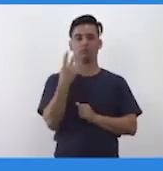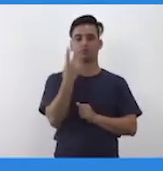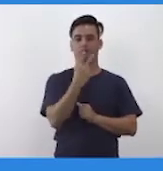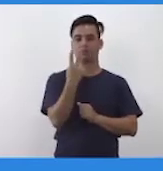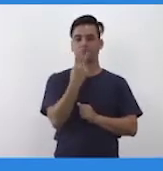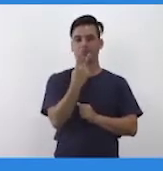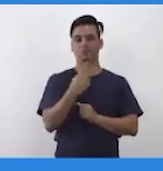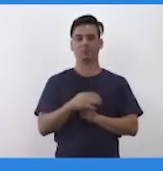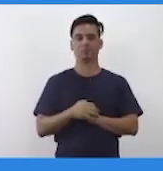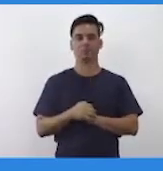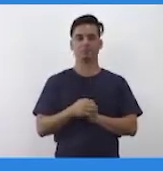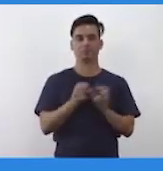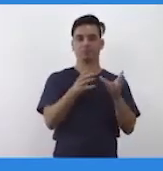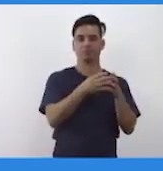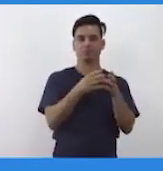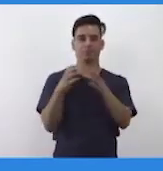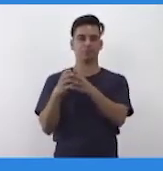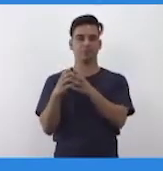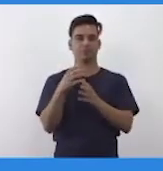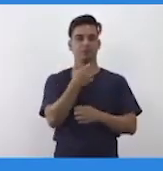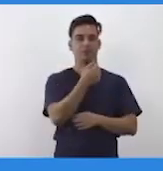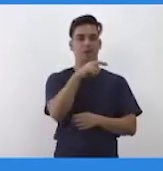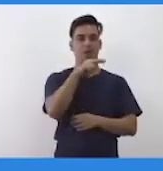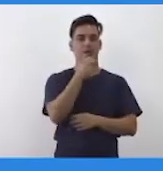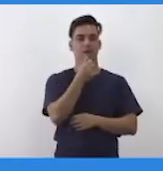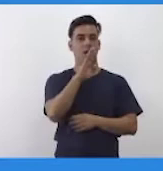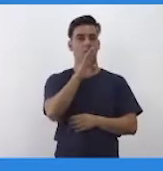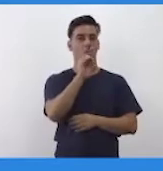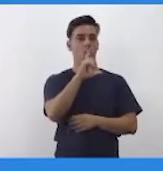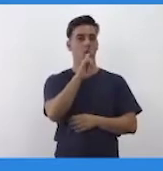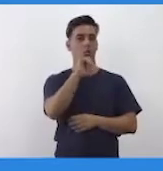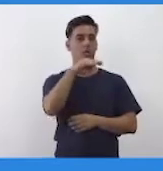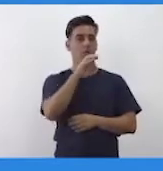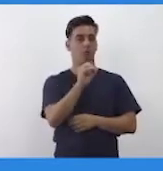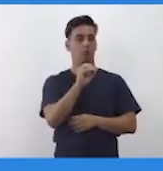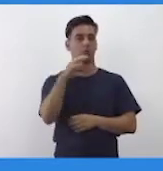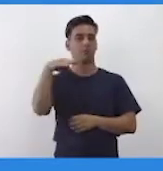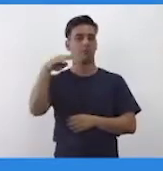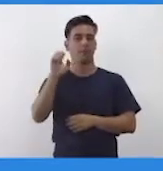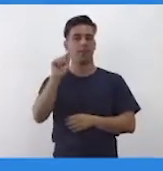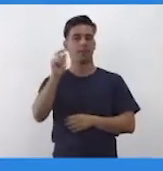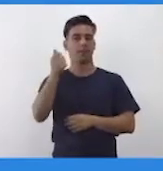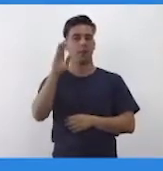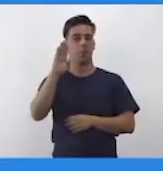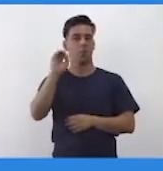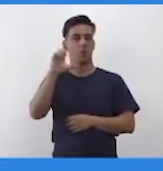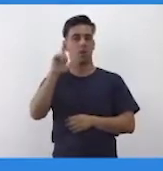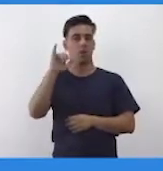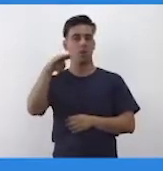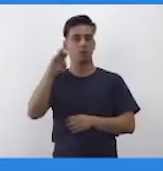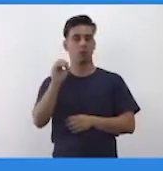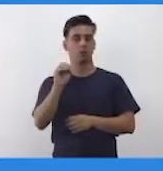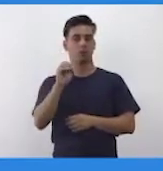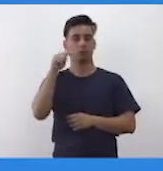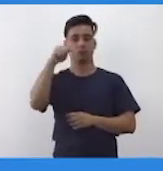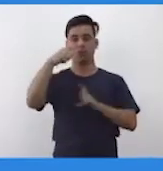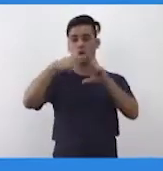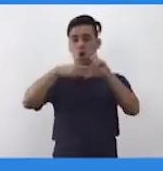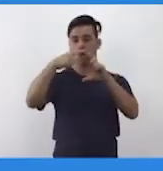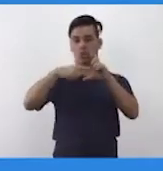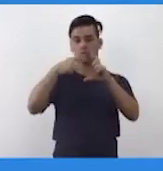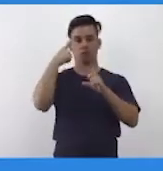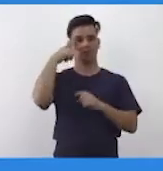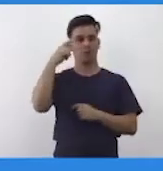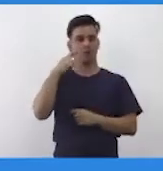Estos contenidos fueron abordados por la profesora en el encuentro pasado. Ahí tienes en